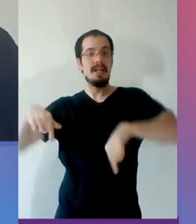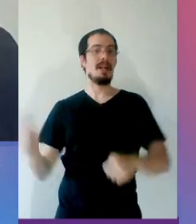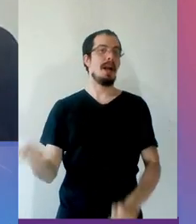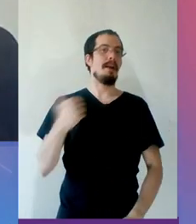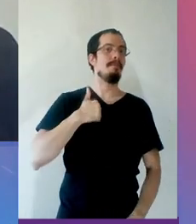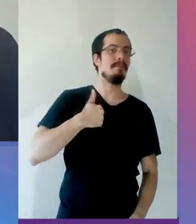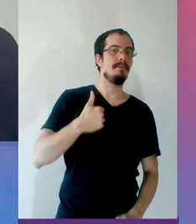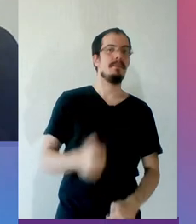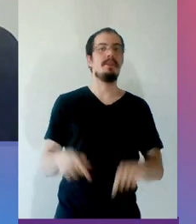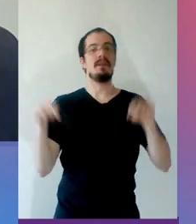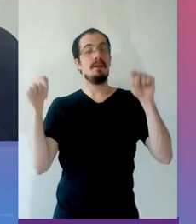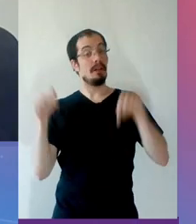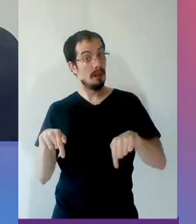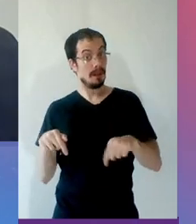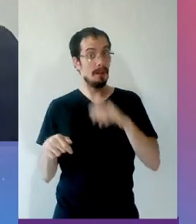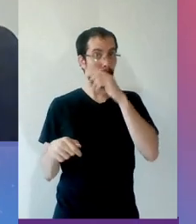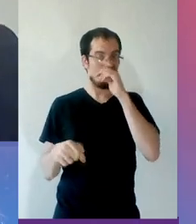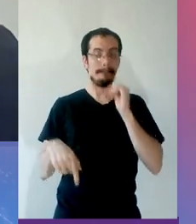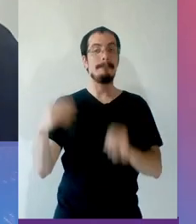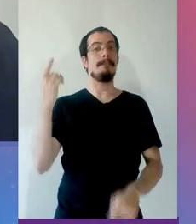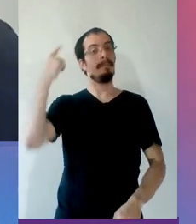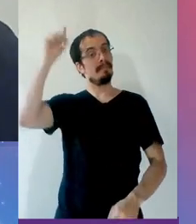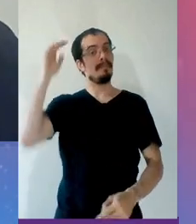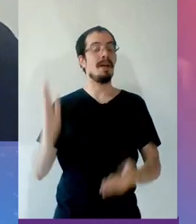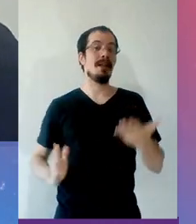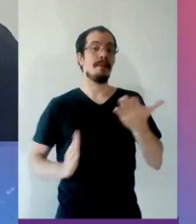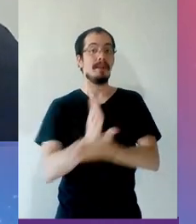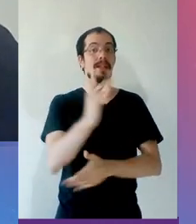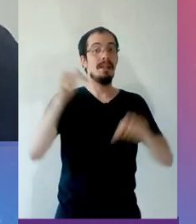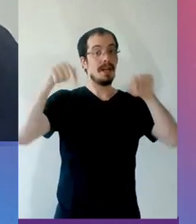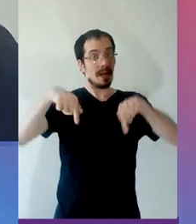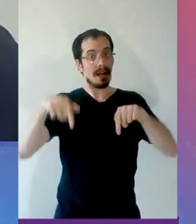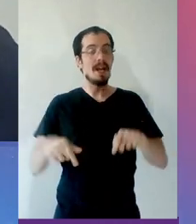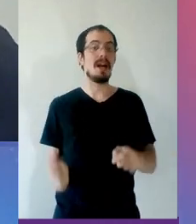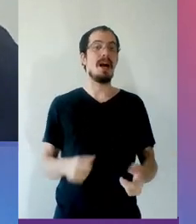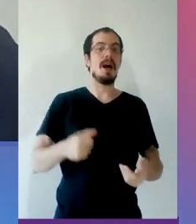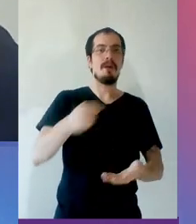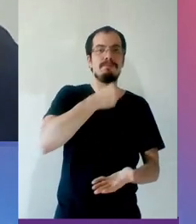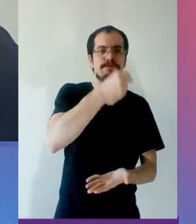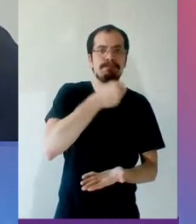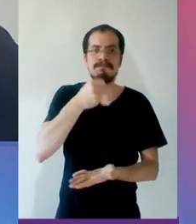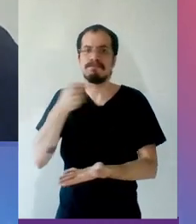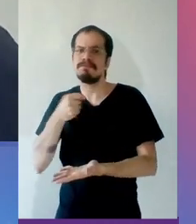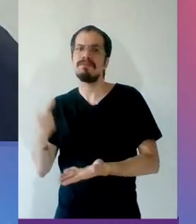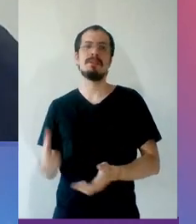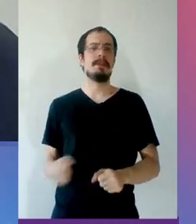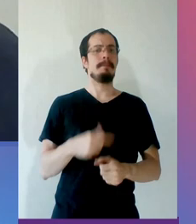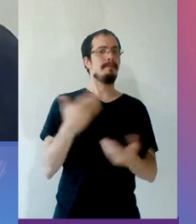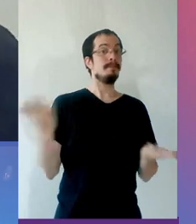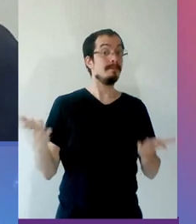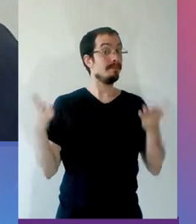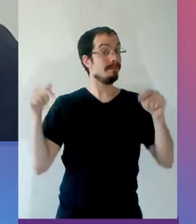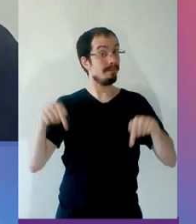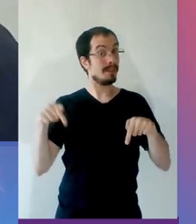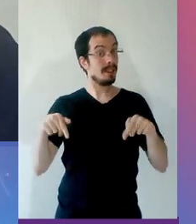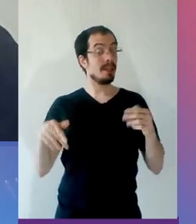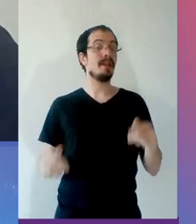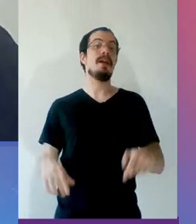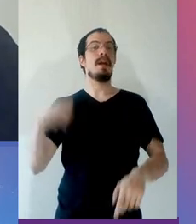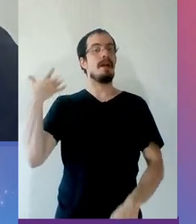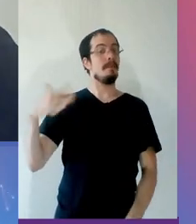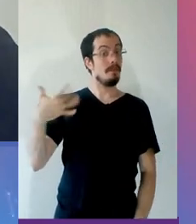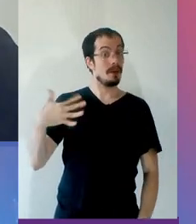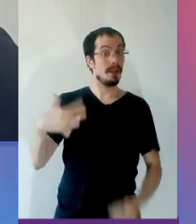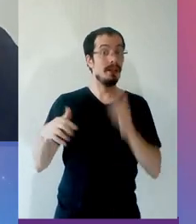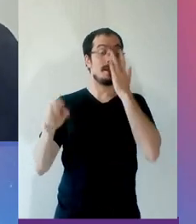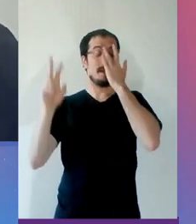dar inicio a este hermoso foro, un foro de tanta importancia en los